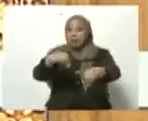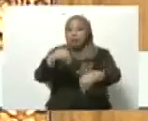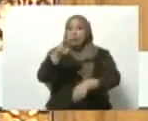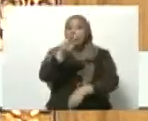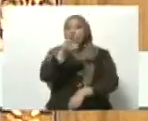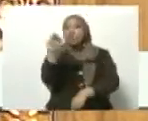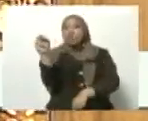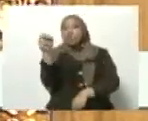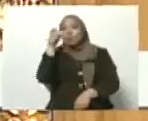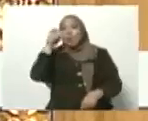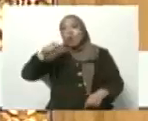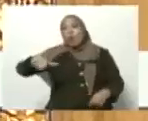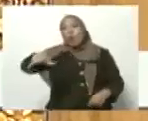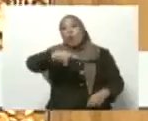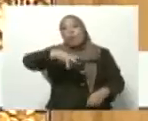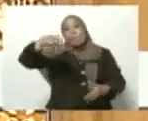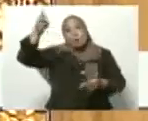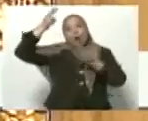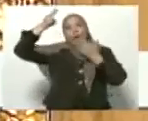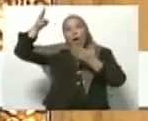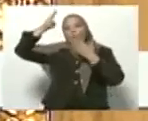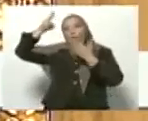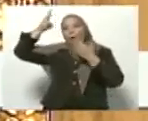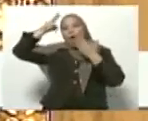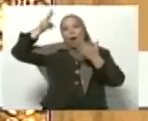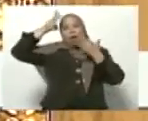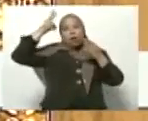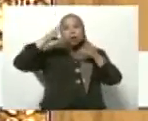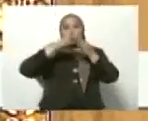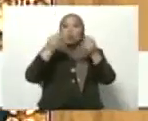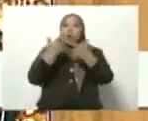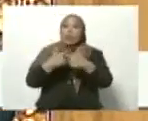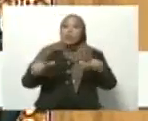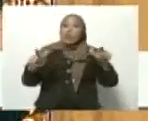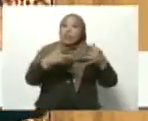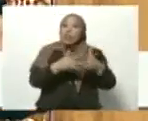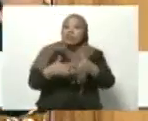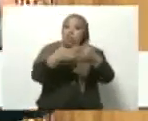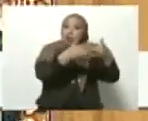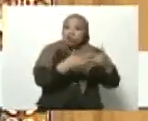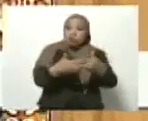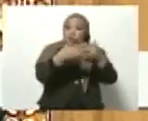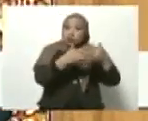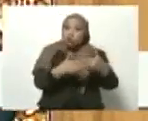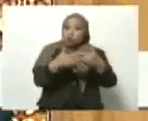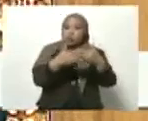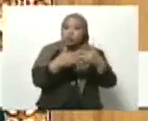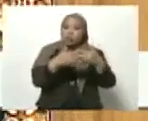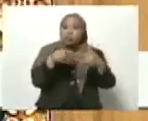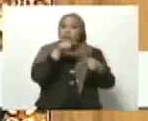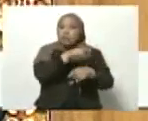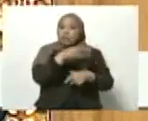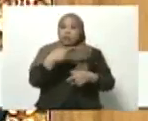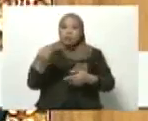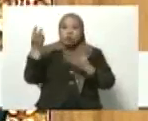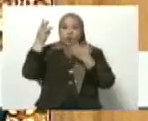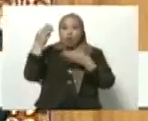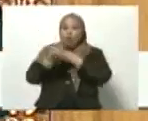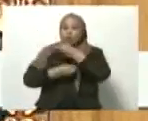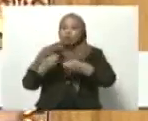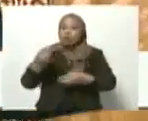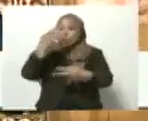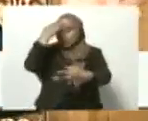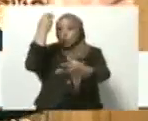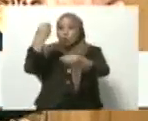hicieron con los pueblos indígenas cuando se estaba conquistando todo el Medio Oeste norteamericano, todas las naciones y tribus independientes, se le hicieron acuerdos de